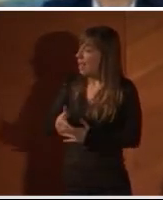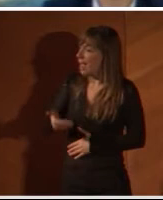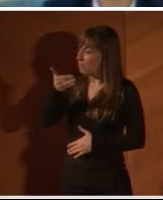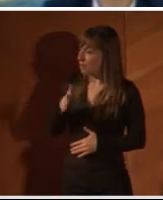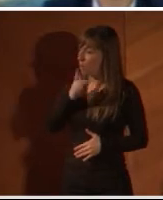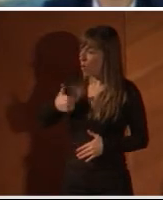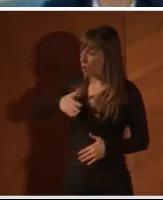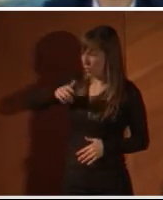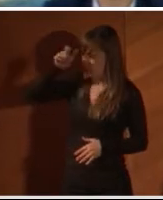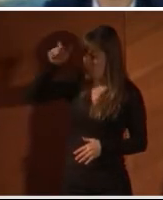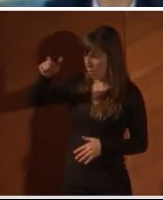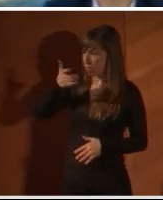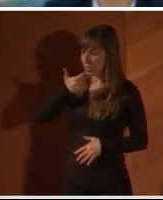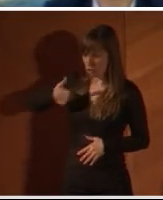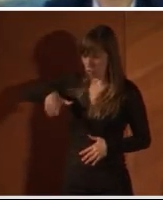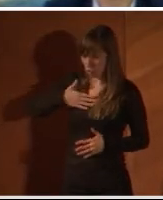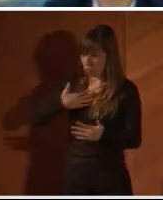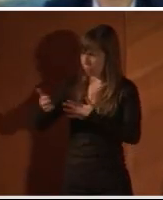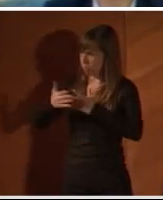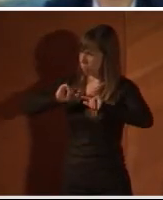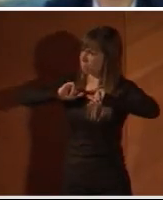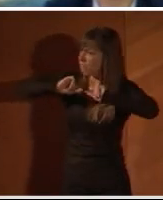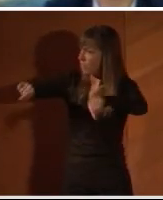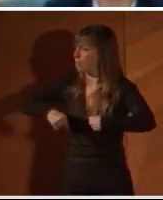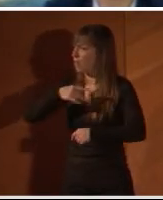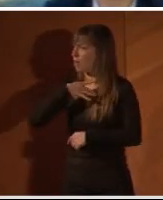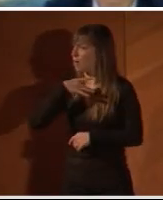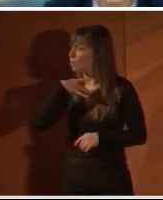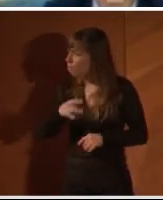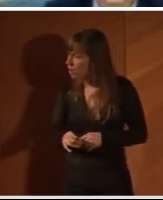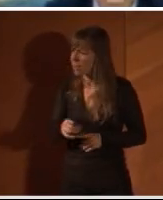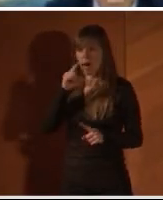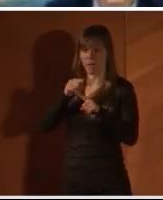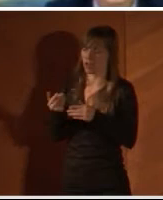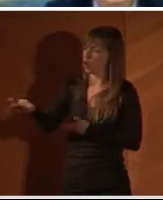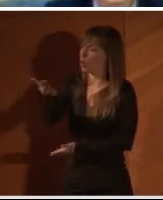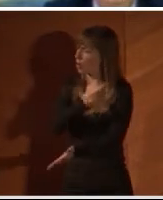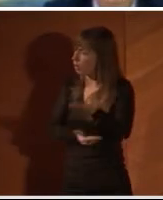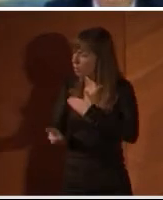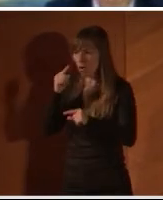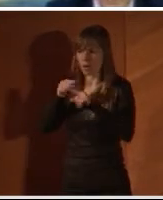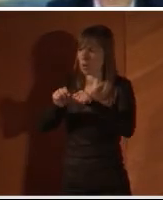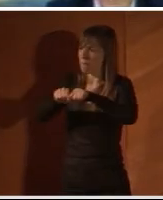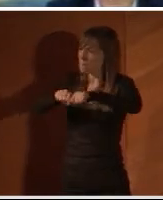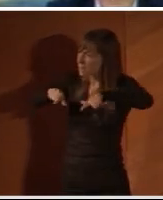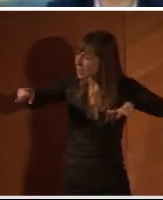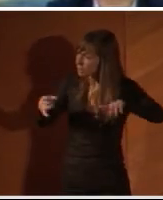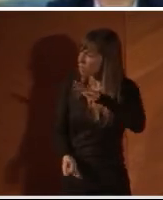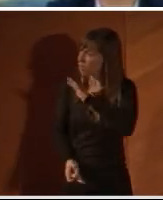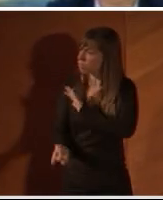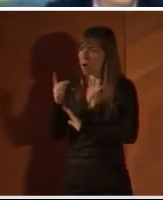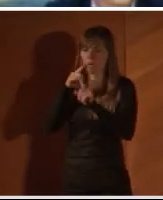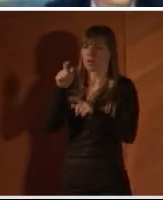Benalmádena, el que podamos firmar este convenio de colaboración y podamos tener la plataforma para consultar